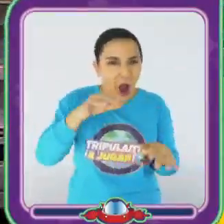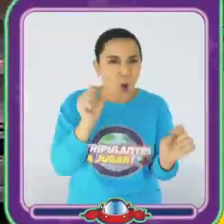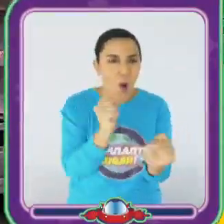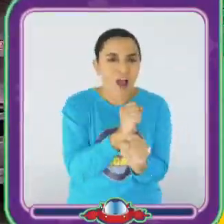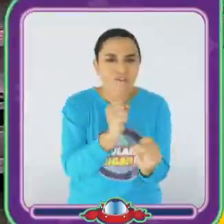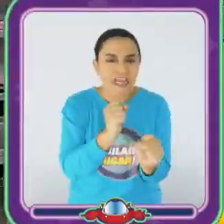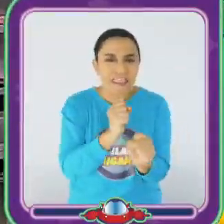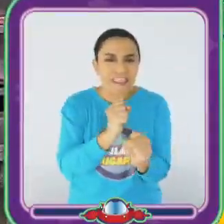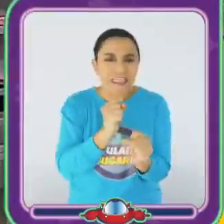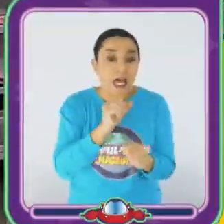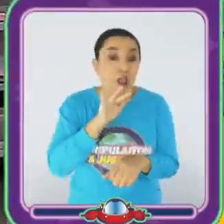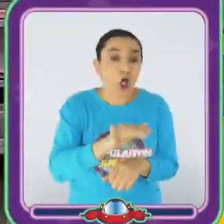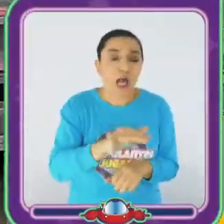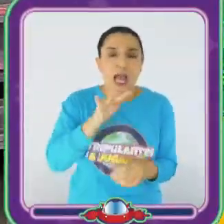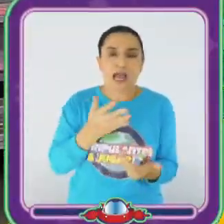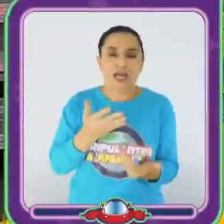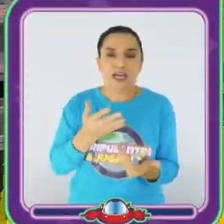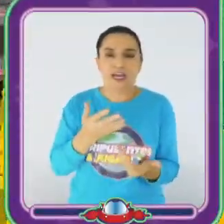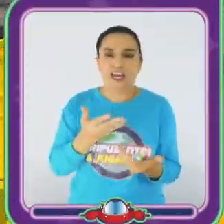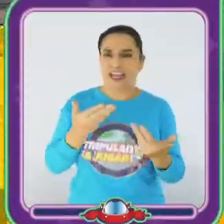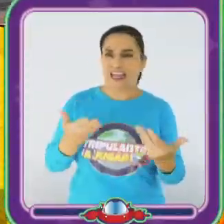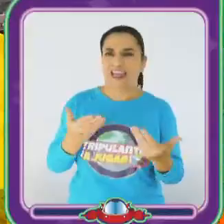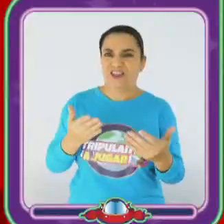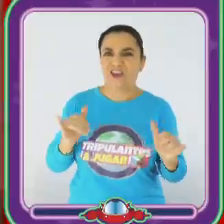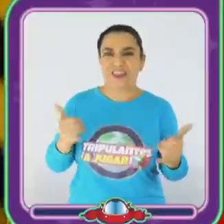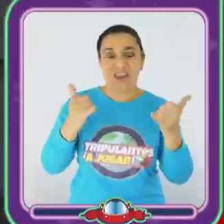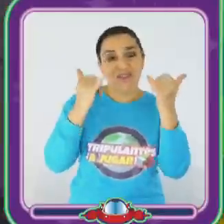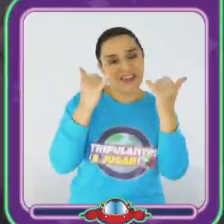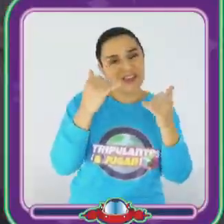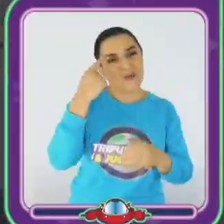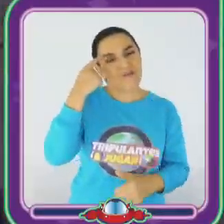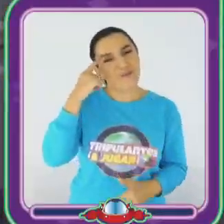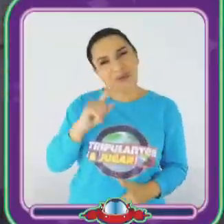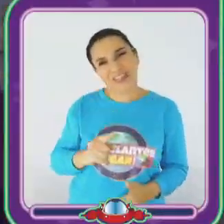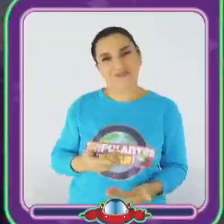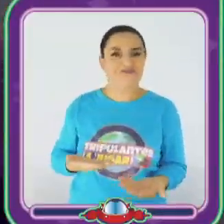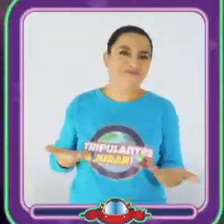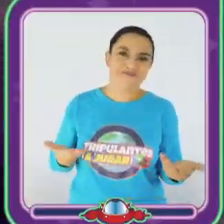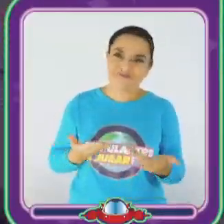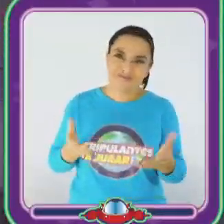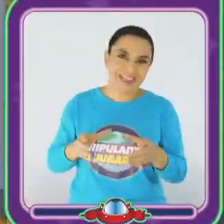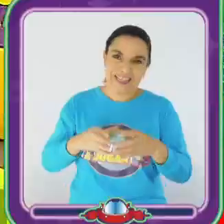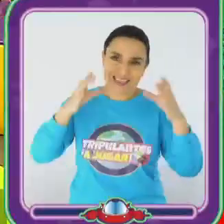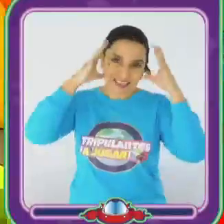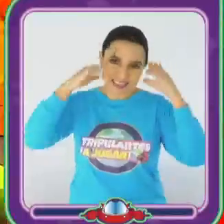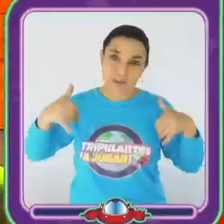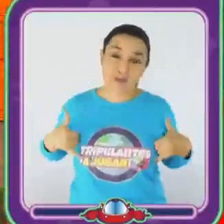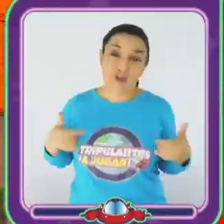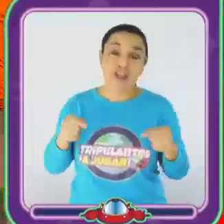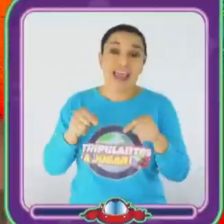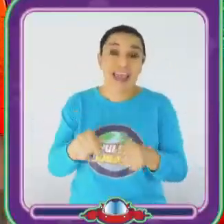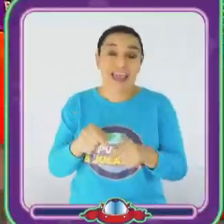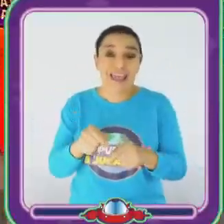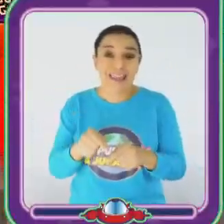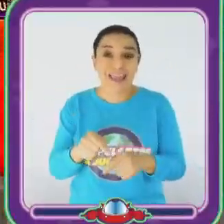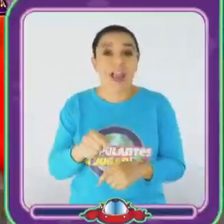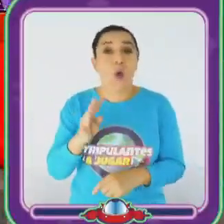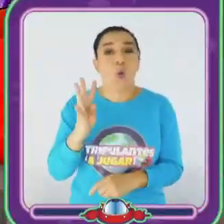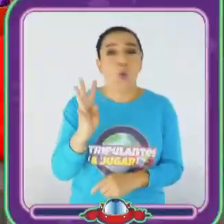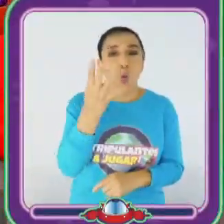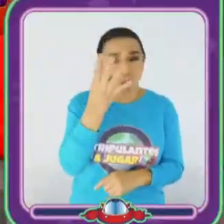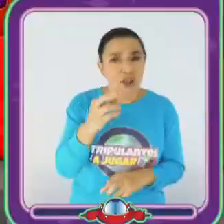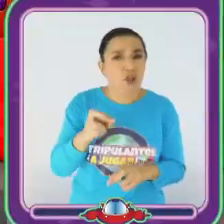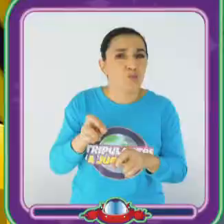Tocar el agua fría. Tocar el agua fría. Esto es muy divertido, pero tripulación, este fue el